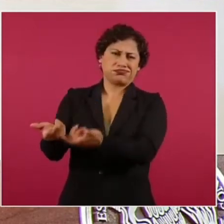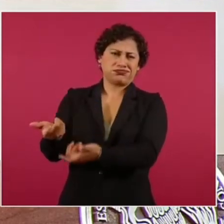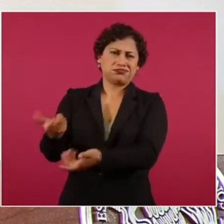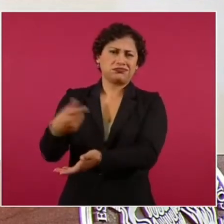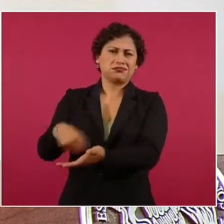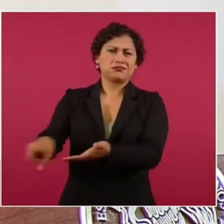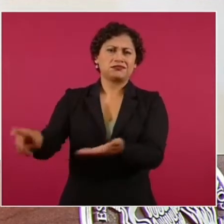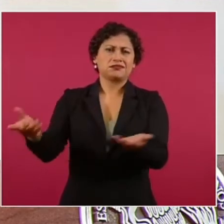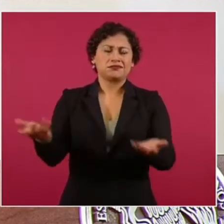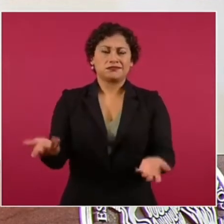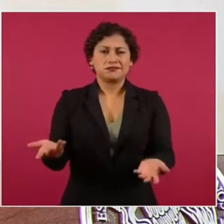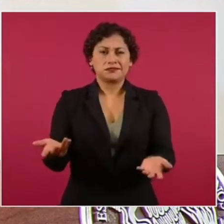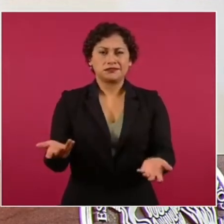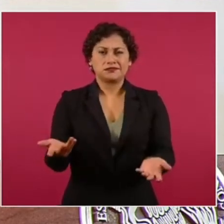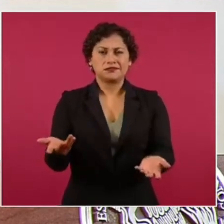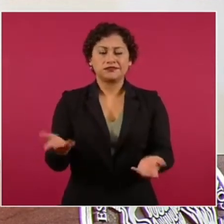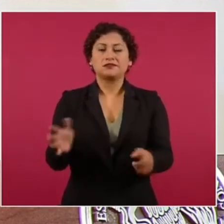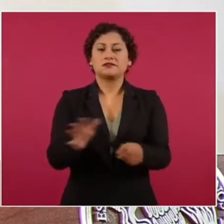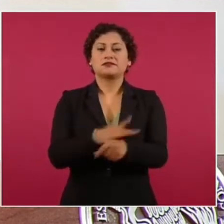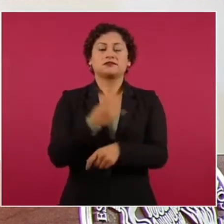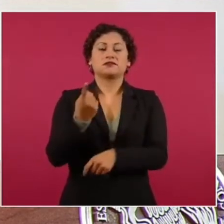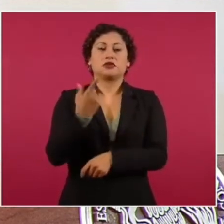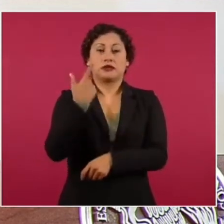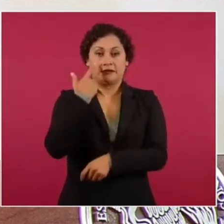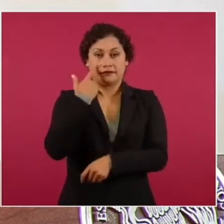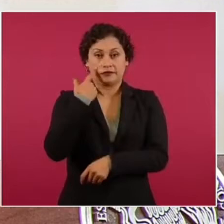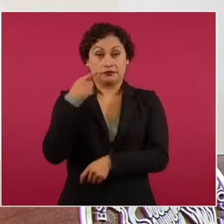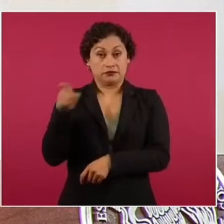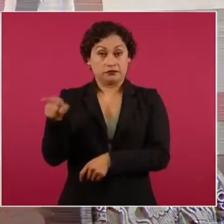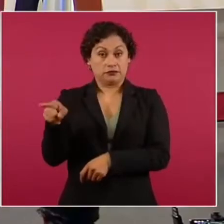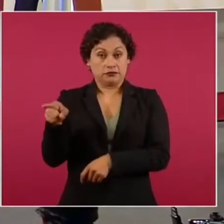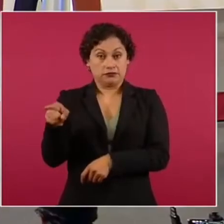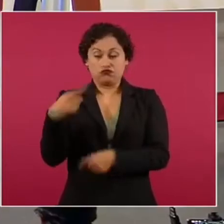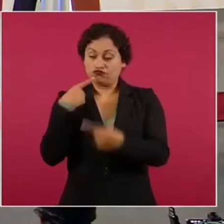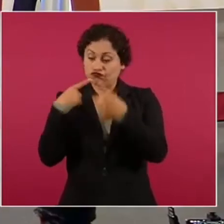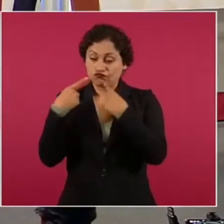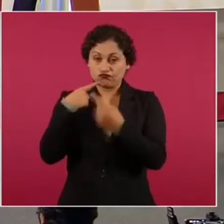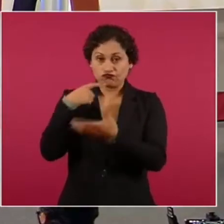Si van a comprarlas